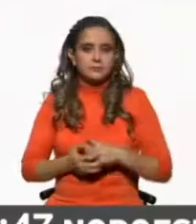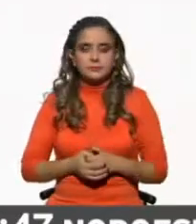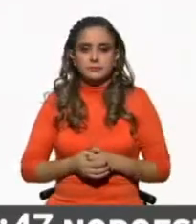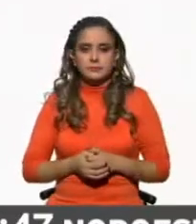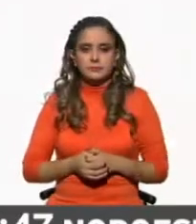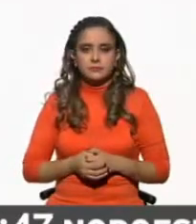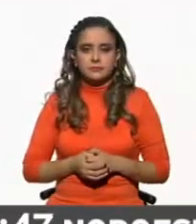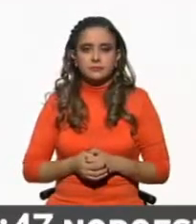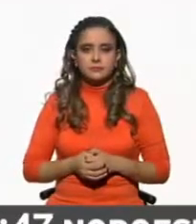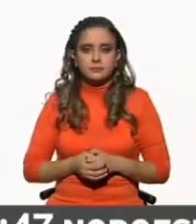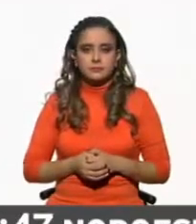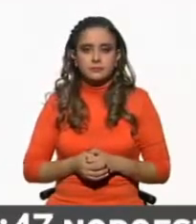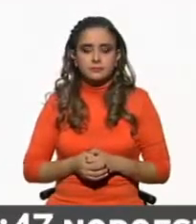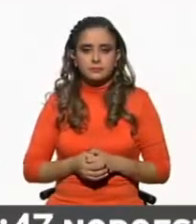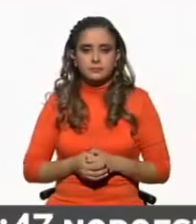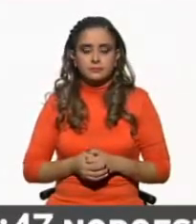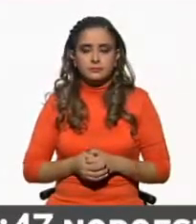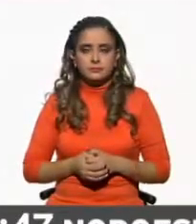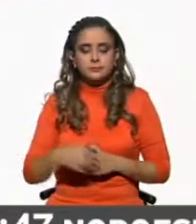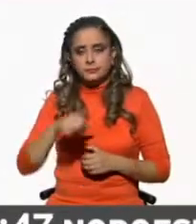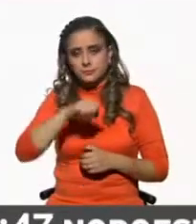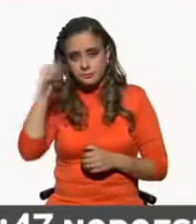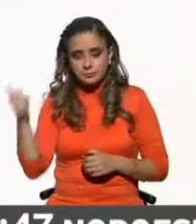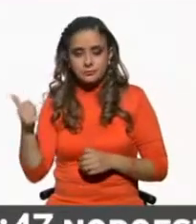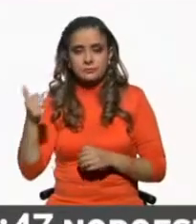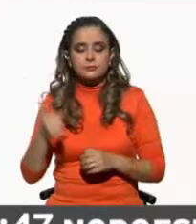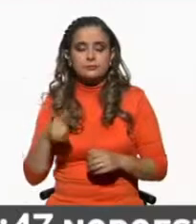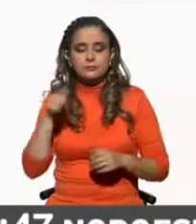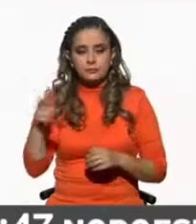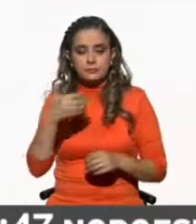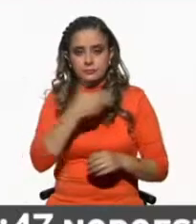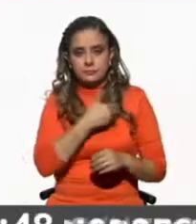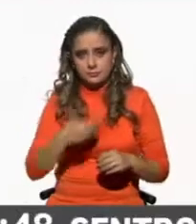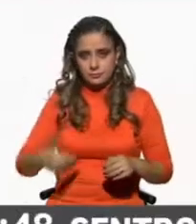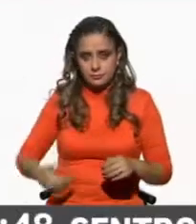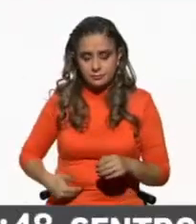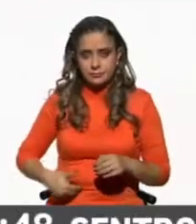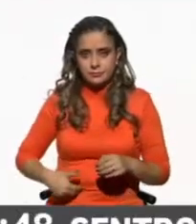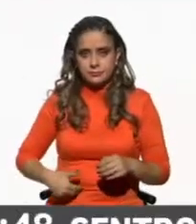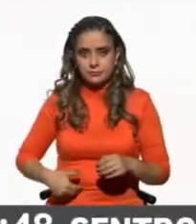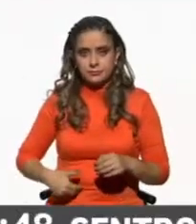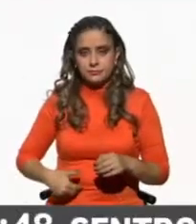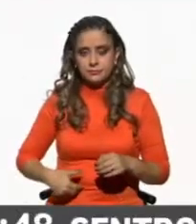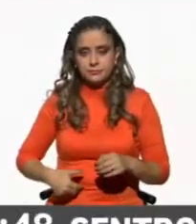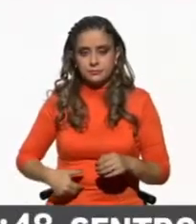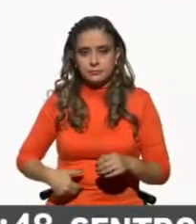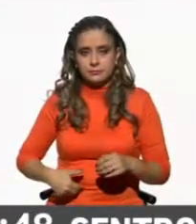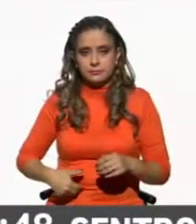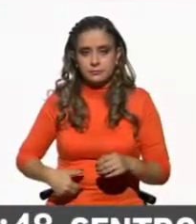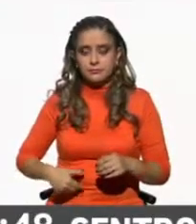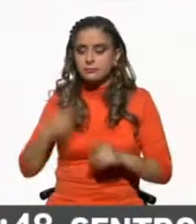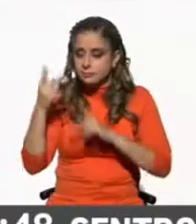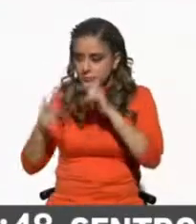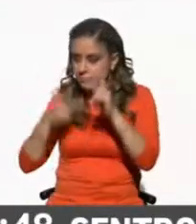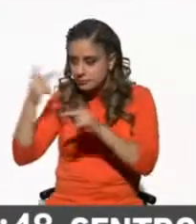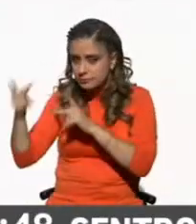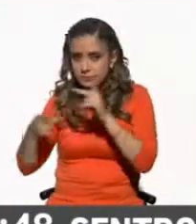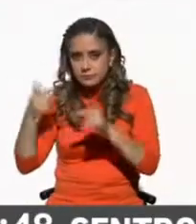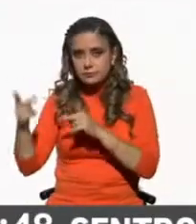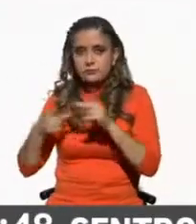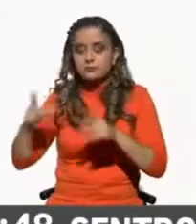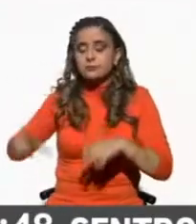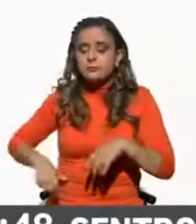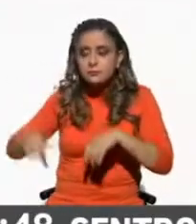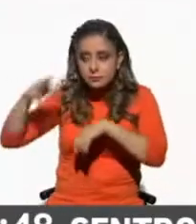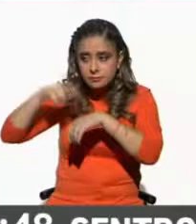en una muestra más detallada, más allá del presidente, preguntamos por el nombre y el apellido de su